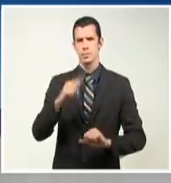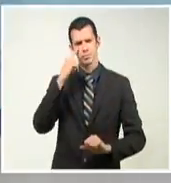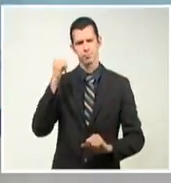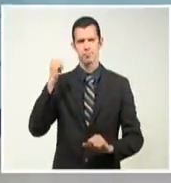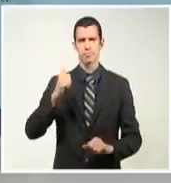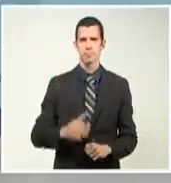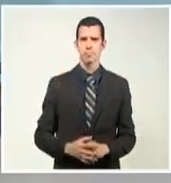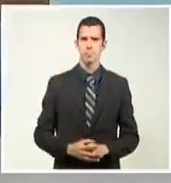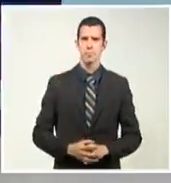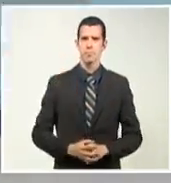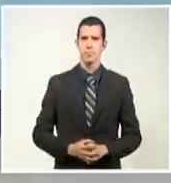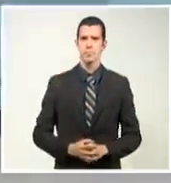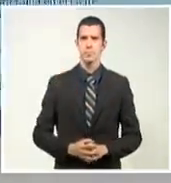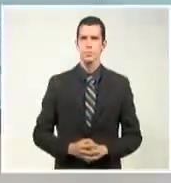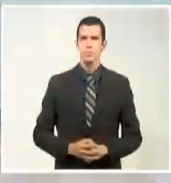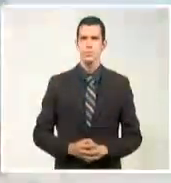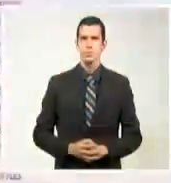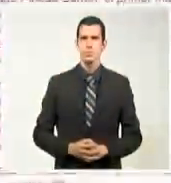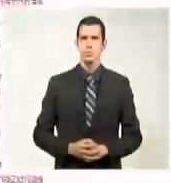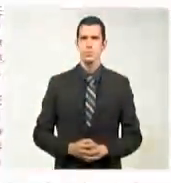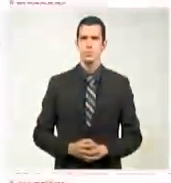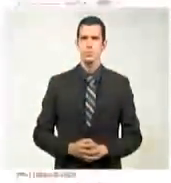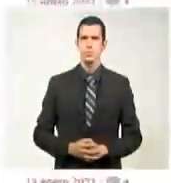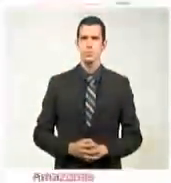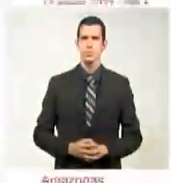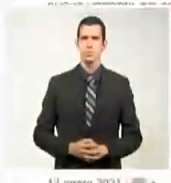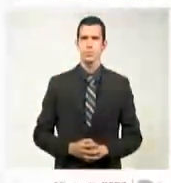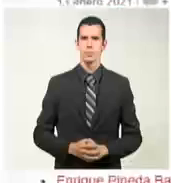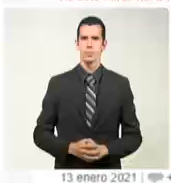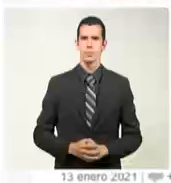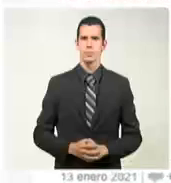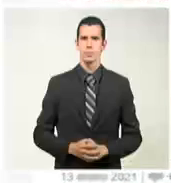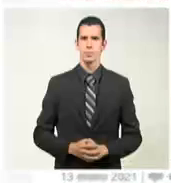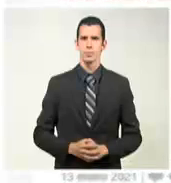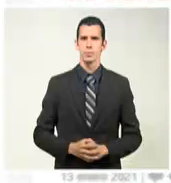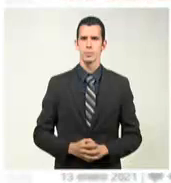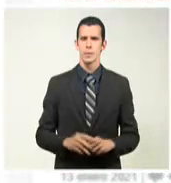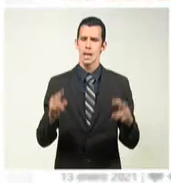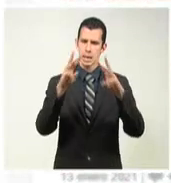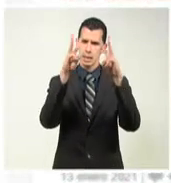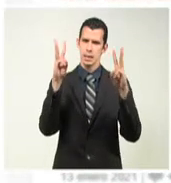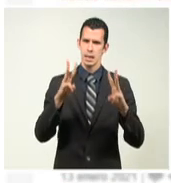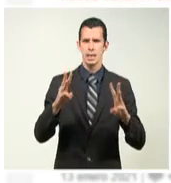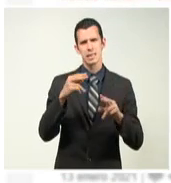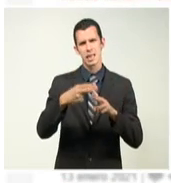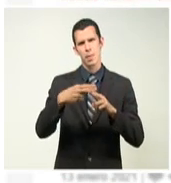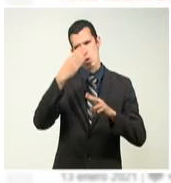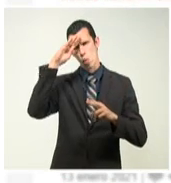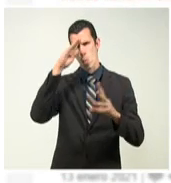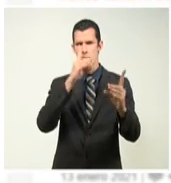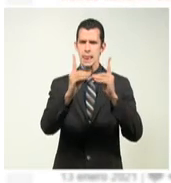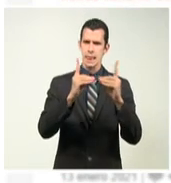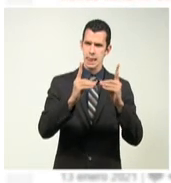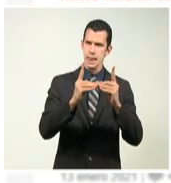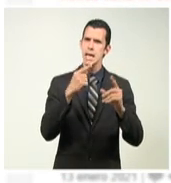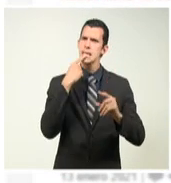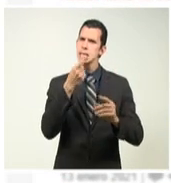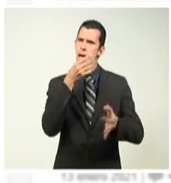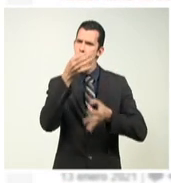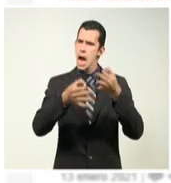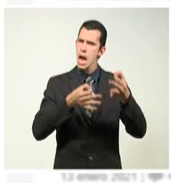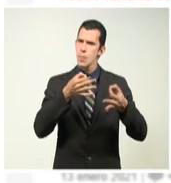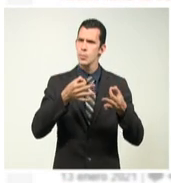Cuba Debate se explica de esta forma, aquí ustedes lo pueden ver, la agresividad de Trump y el posicionamiento de un